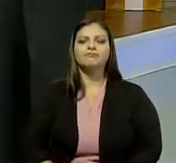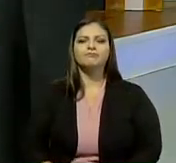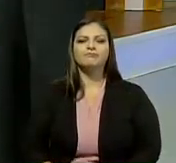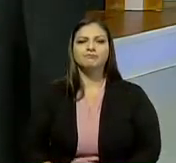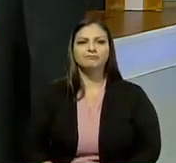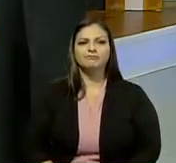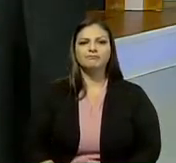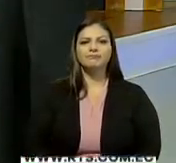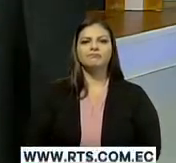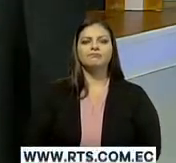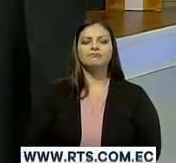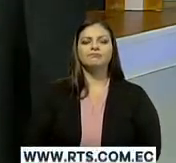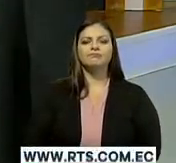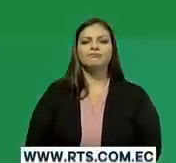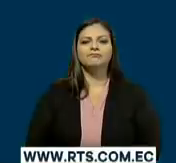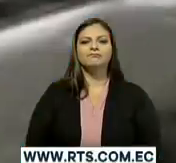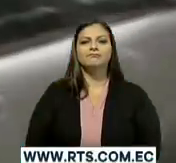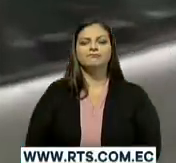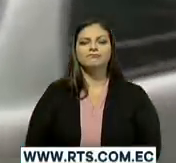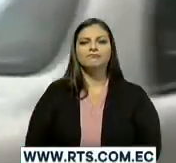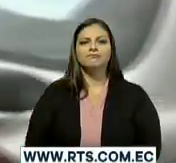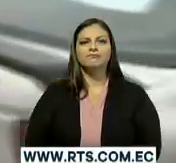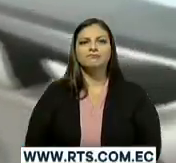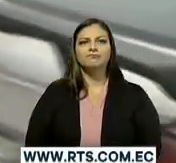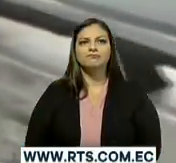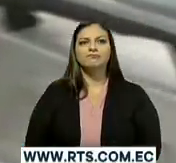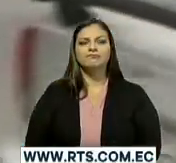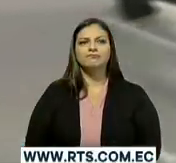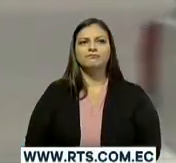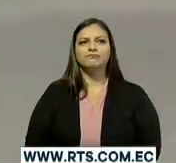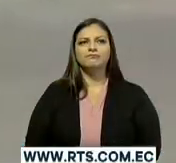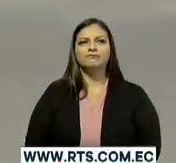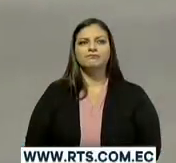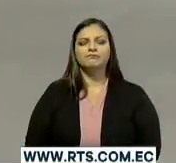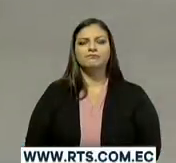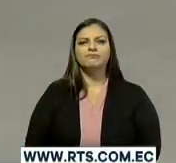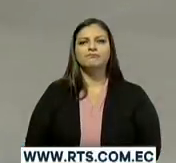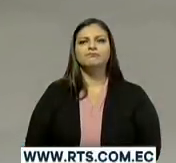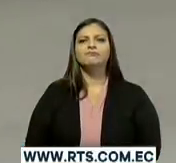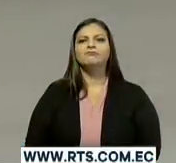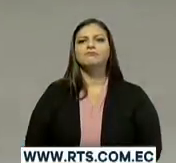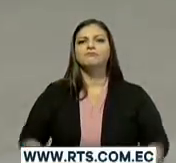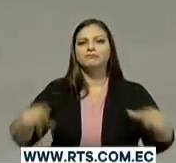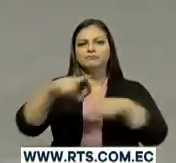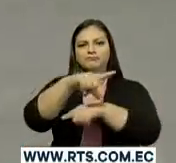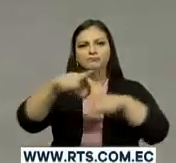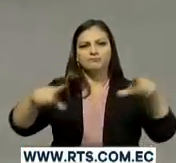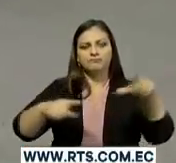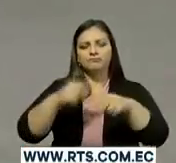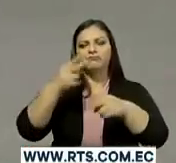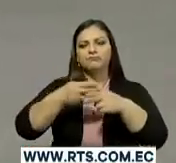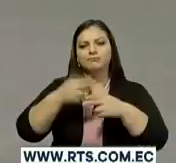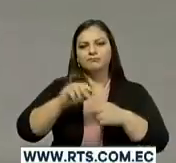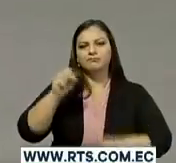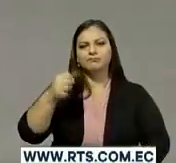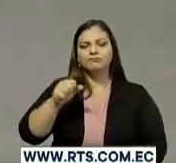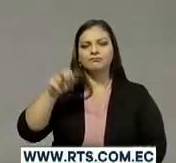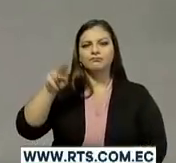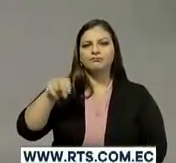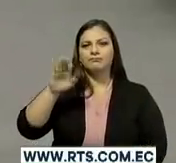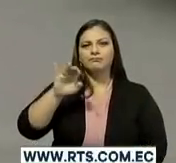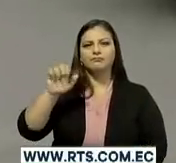dicho santamaría de leonor santamaría de las lomas esta